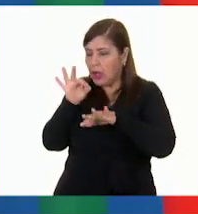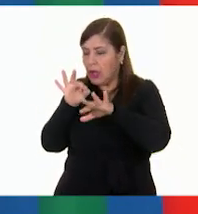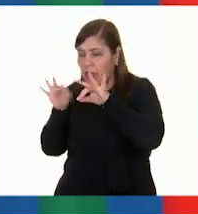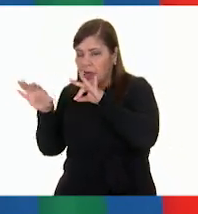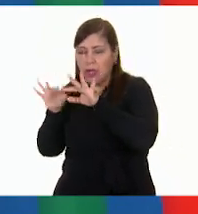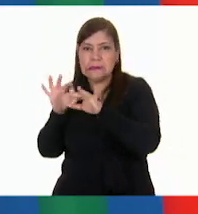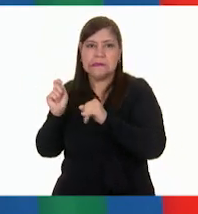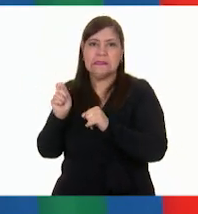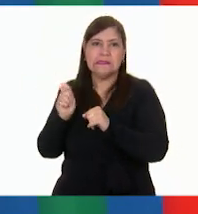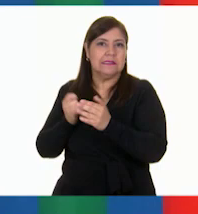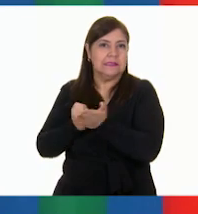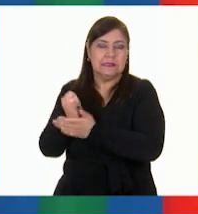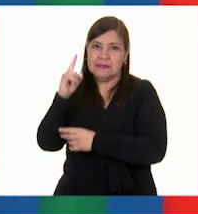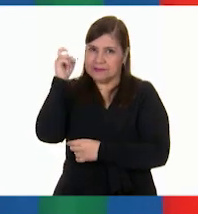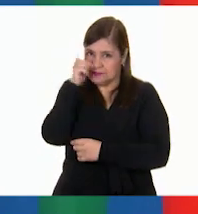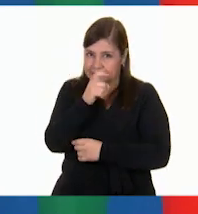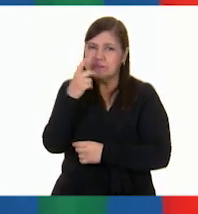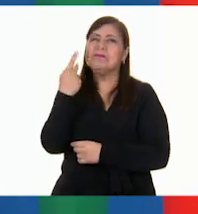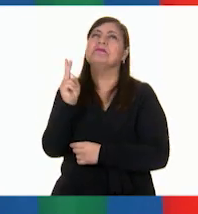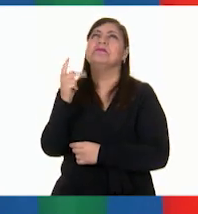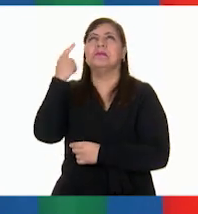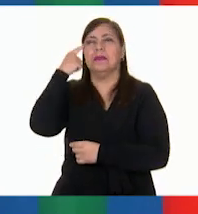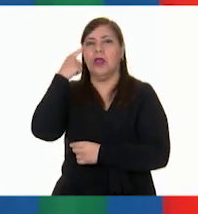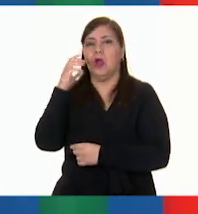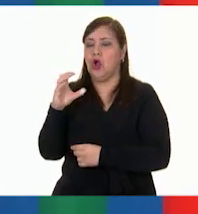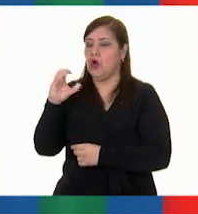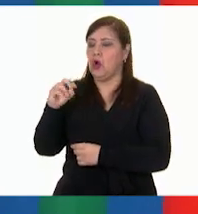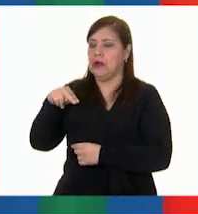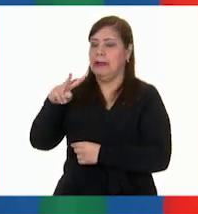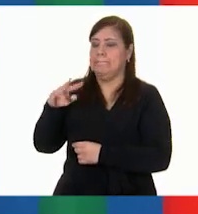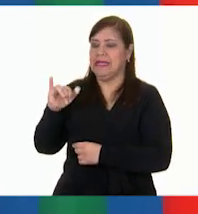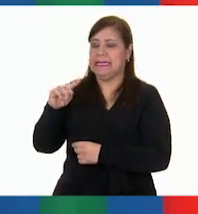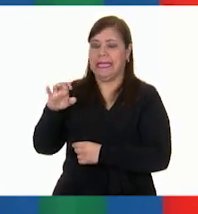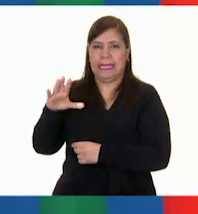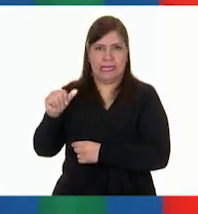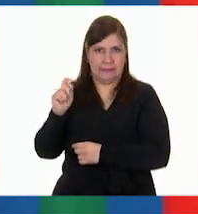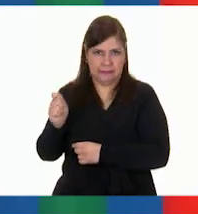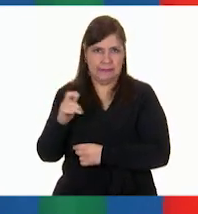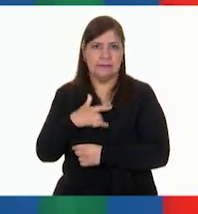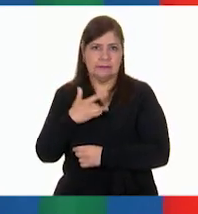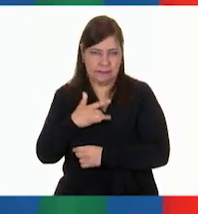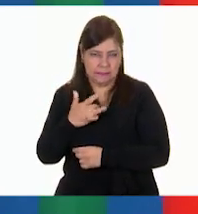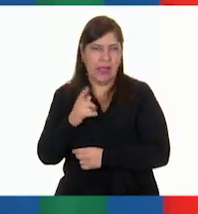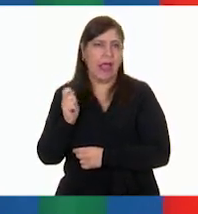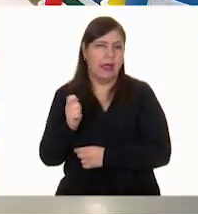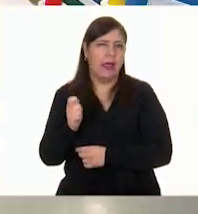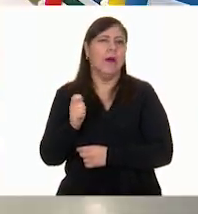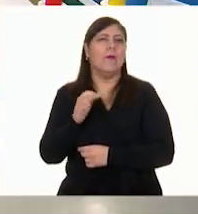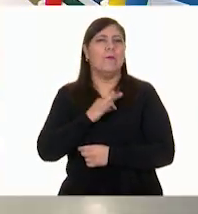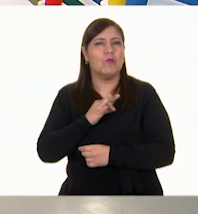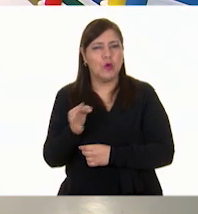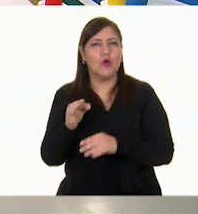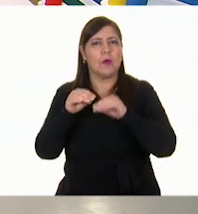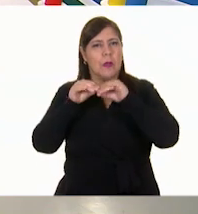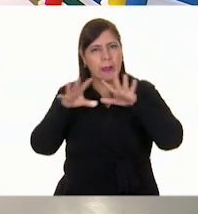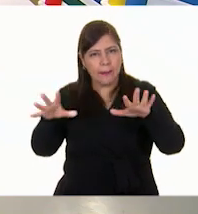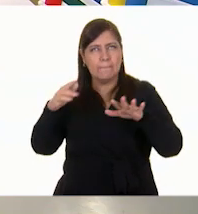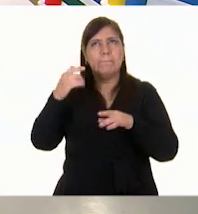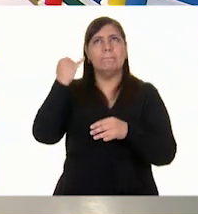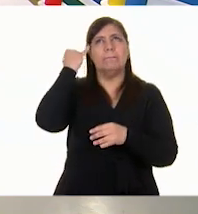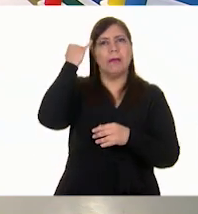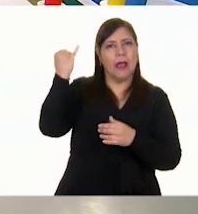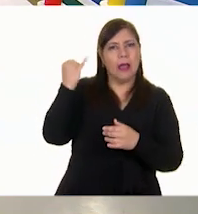al final me quedé con la nota de la Conviteca, aunque creo que allí hay mucho para expresar en los diferentes medios, iniciativas